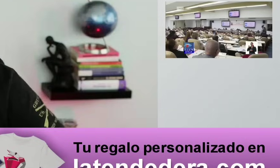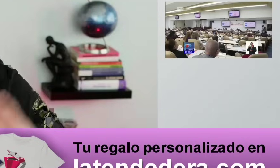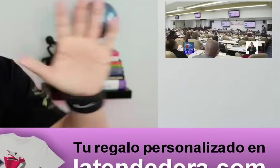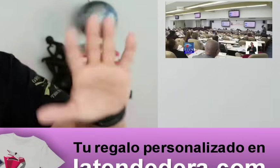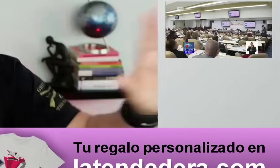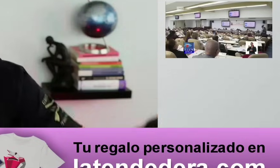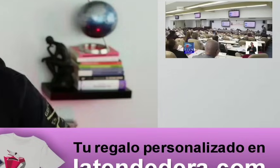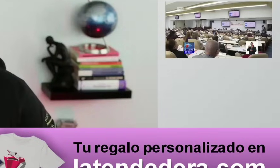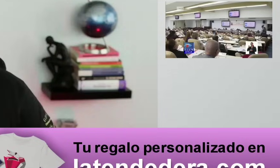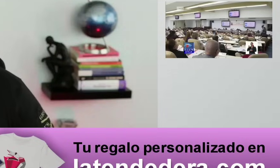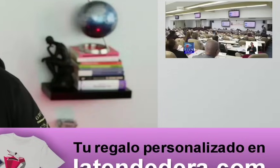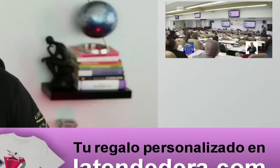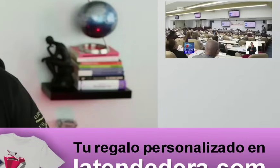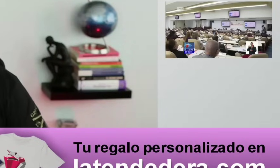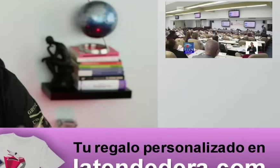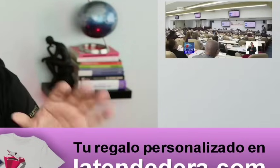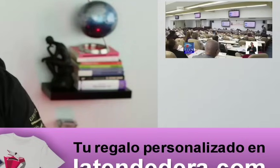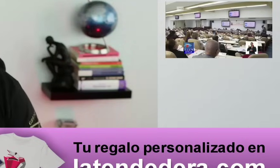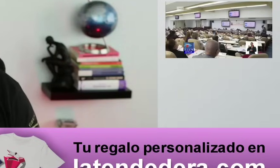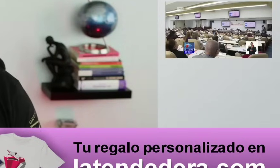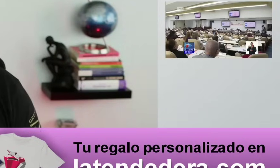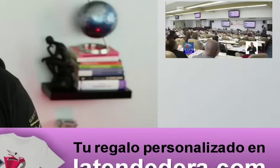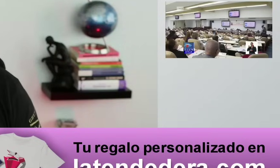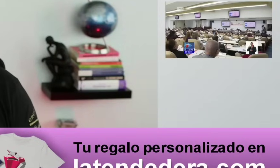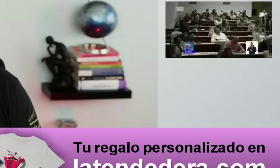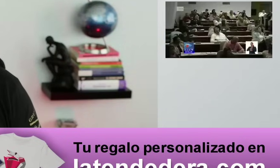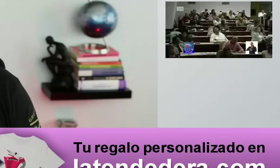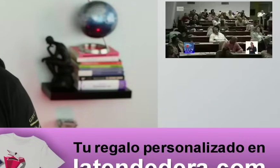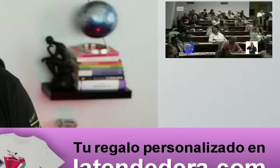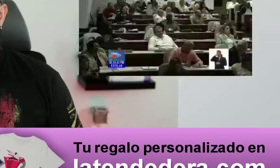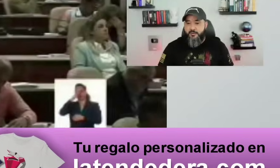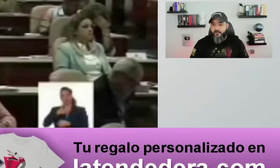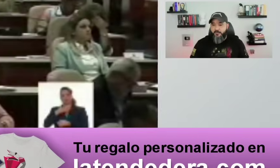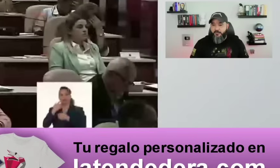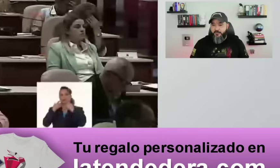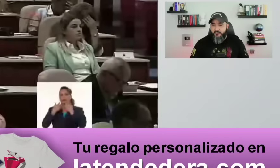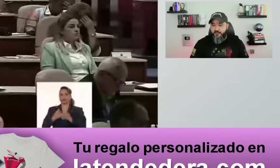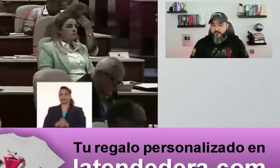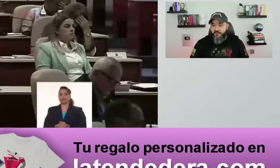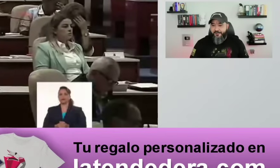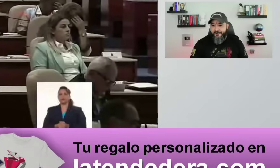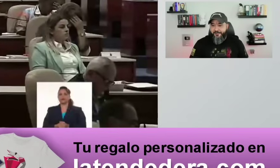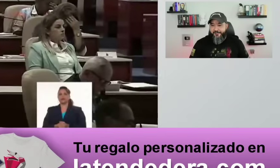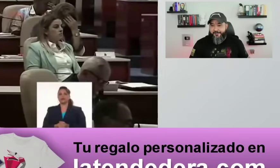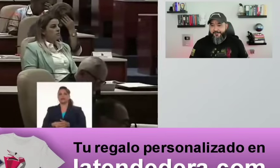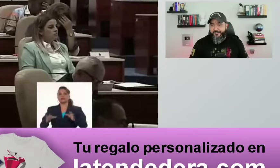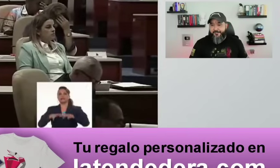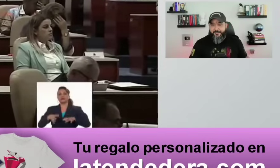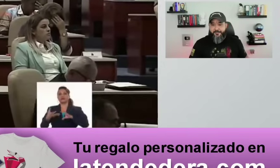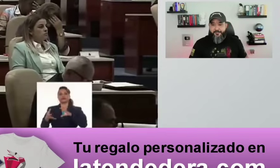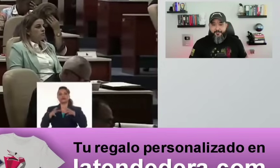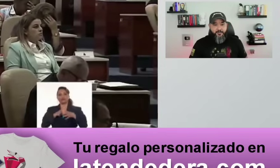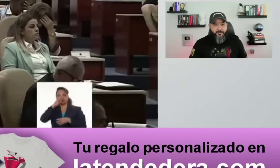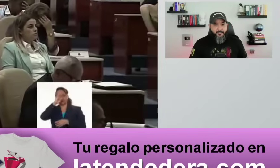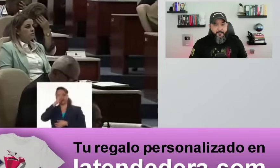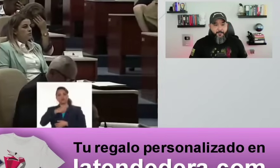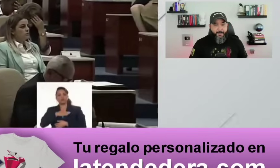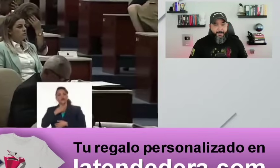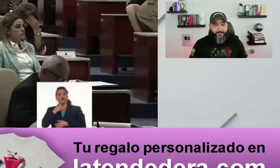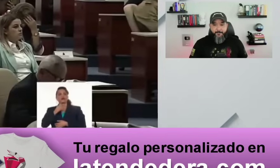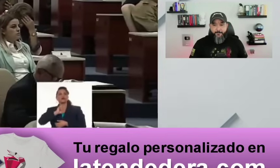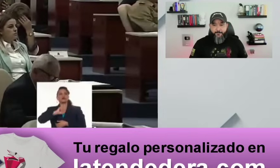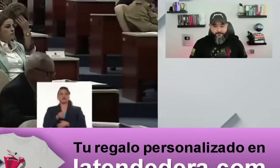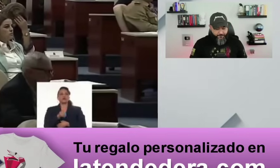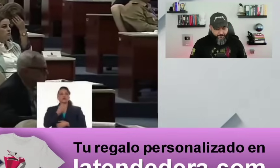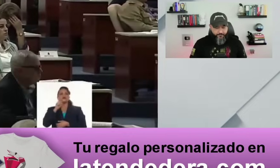lo le parece todo muy bien no más nada la compleja situación de la nación impone el reto de Buscar soluciones que